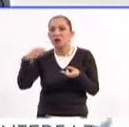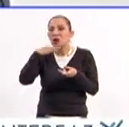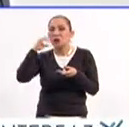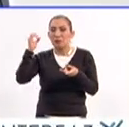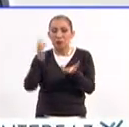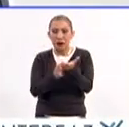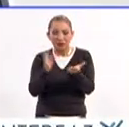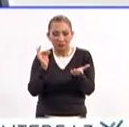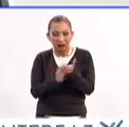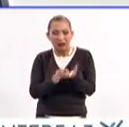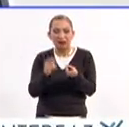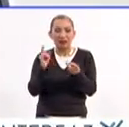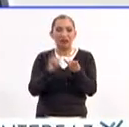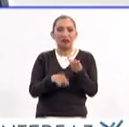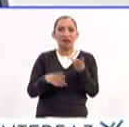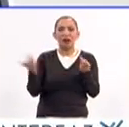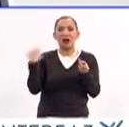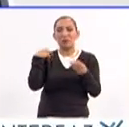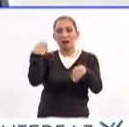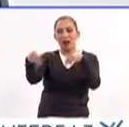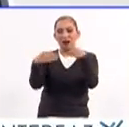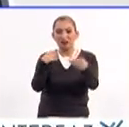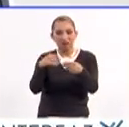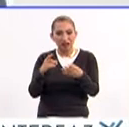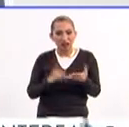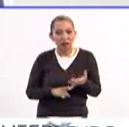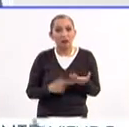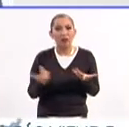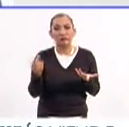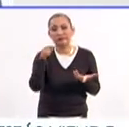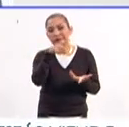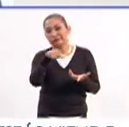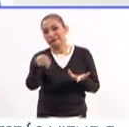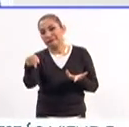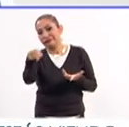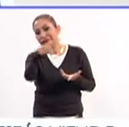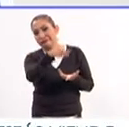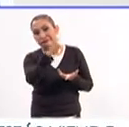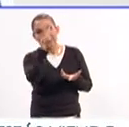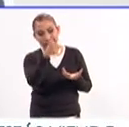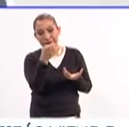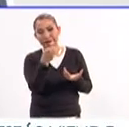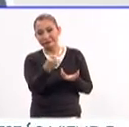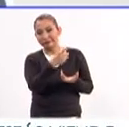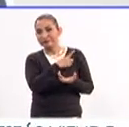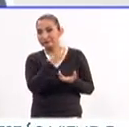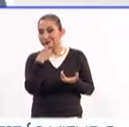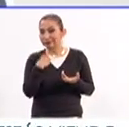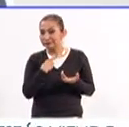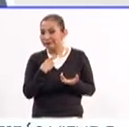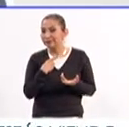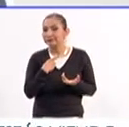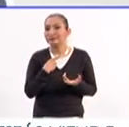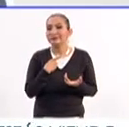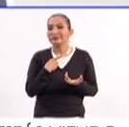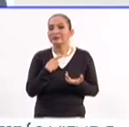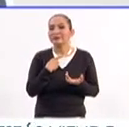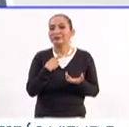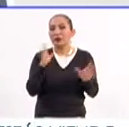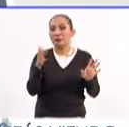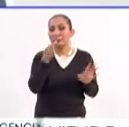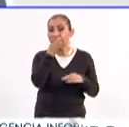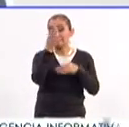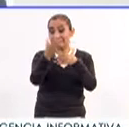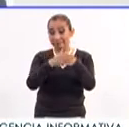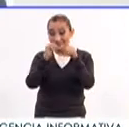metálicos, basura, plásticos. Yo creo que ahí realmente tenemos que dar un grito